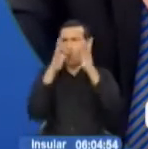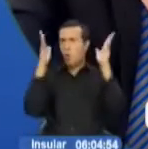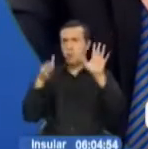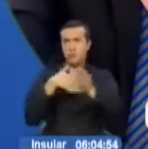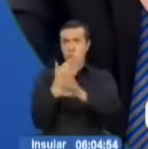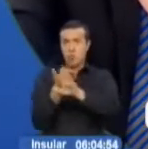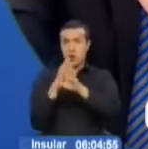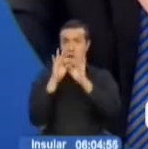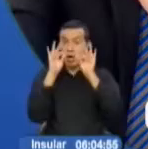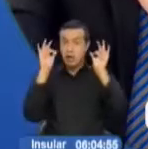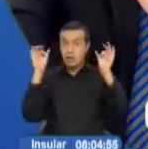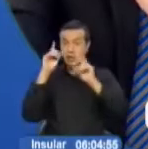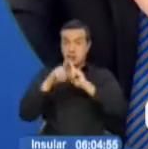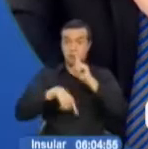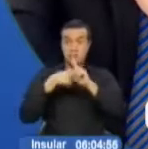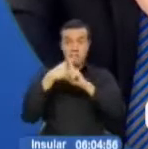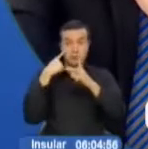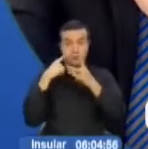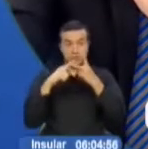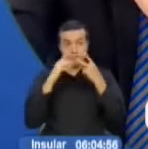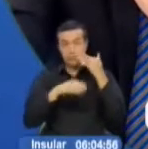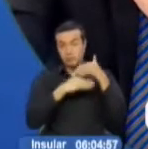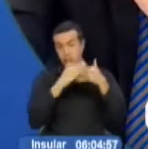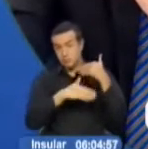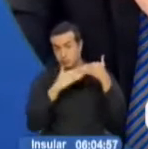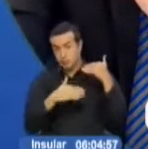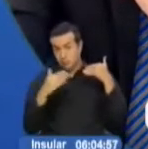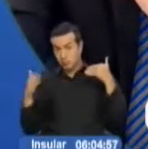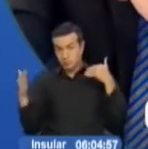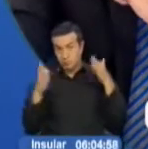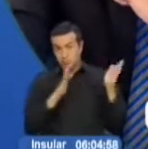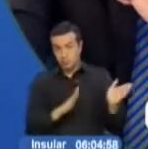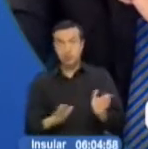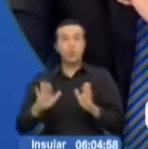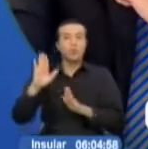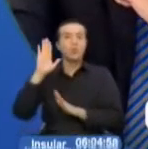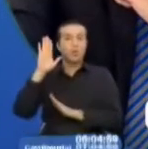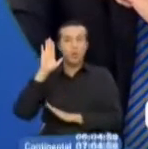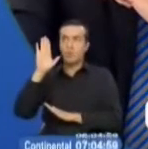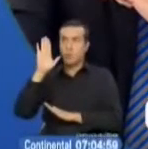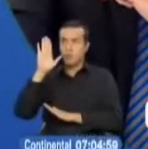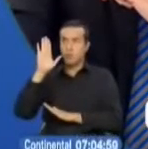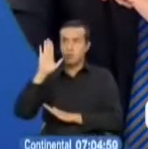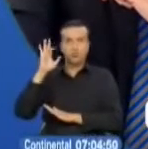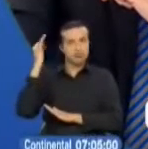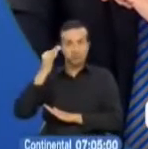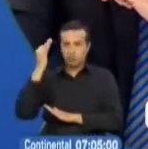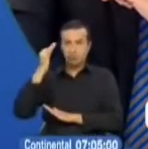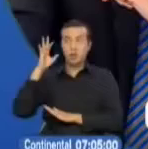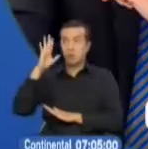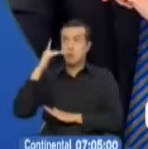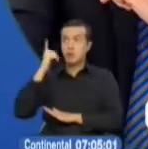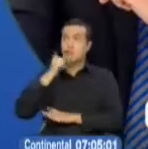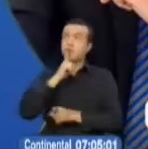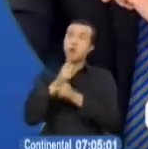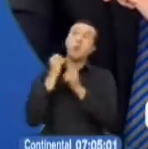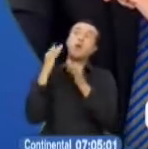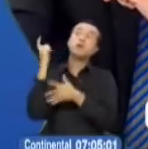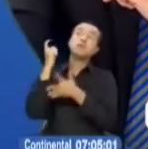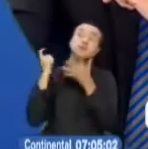solo calidad, sino también periodicidad y que puedan cumplir con sus compromisos, que es una parte muy importante